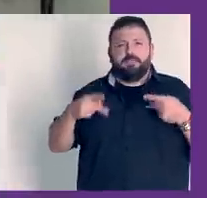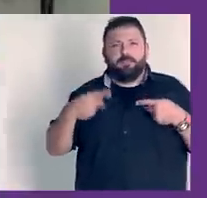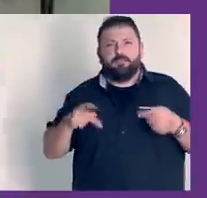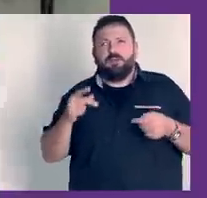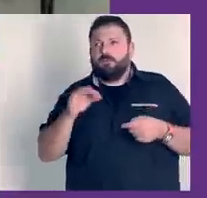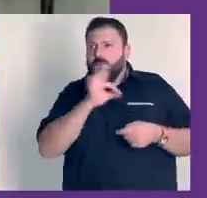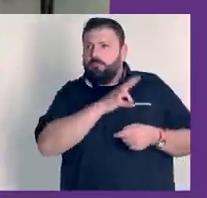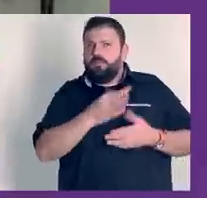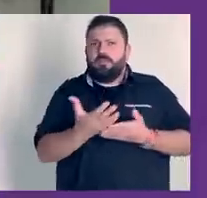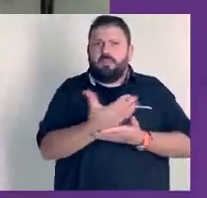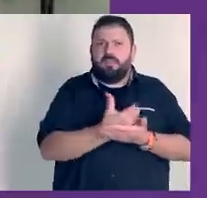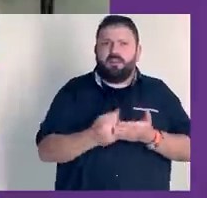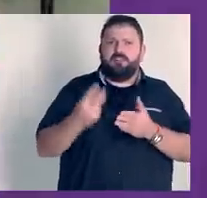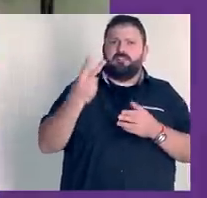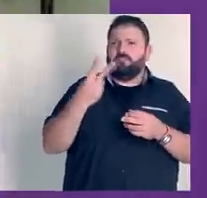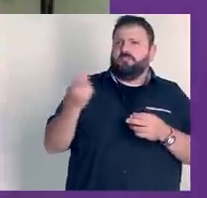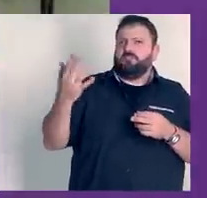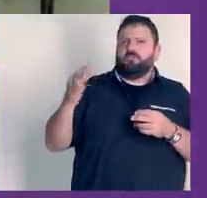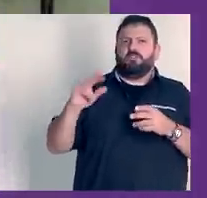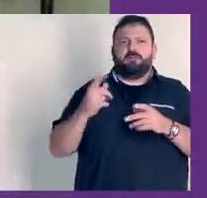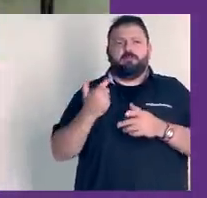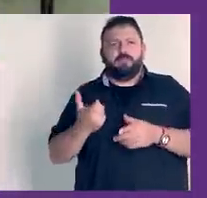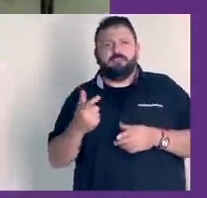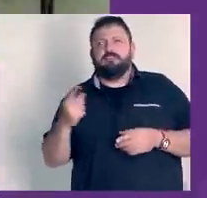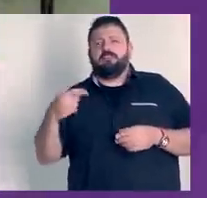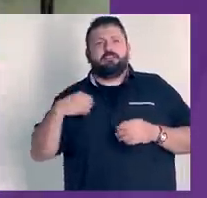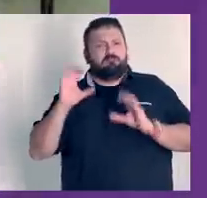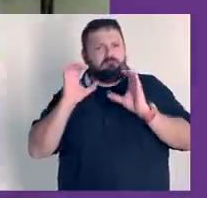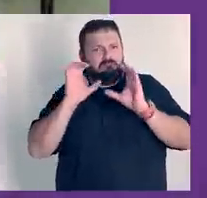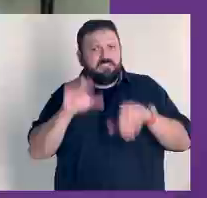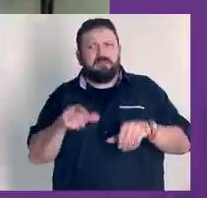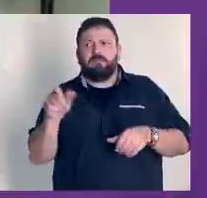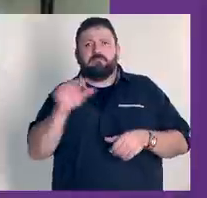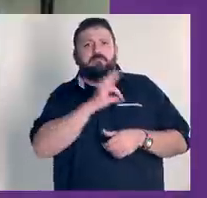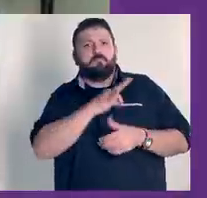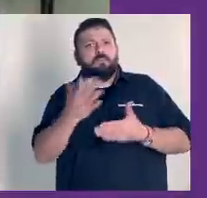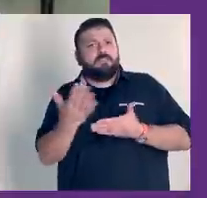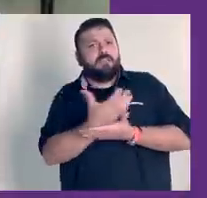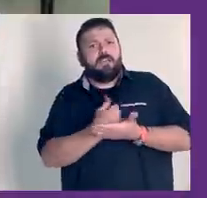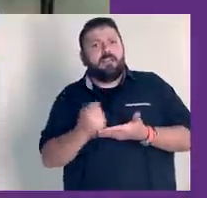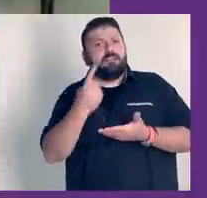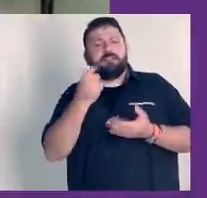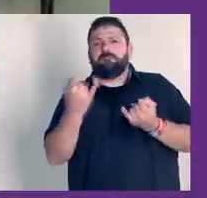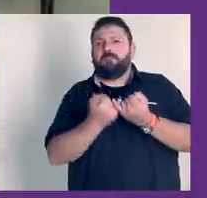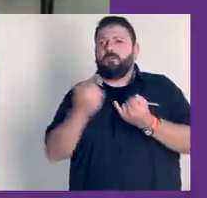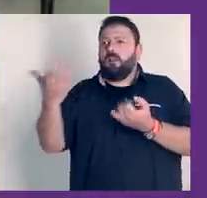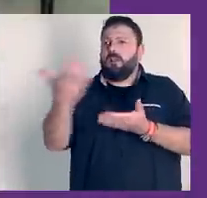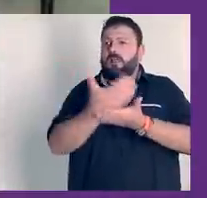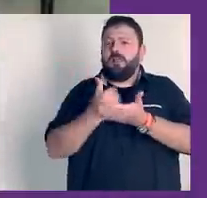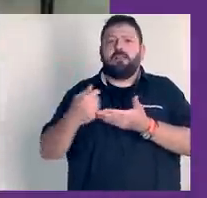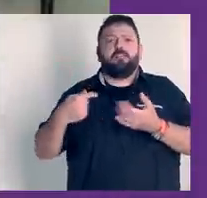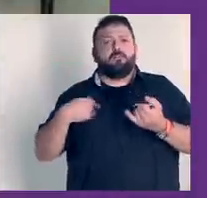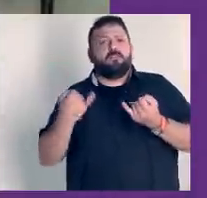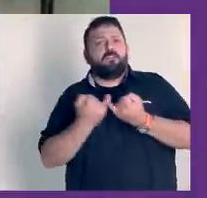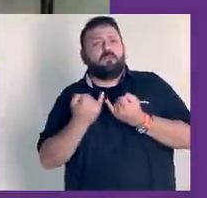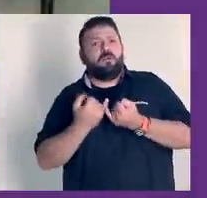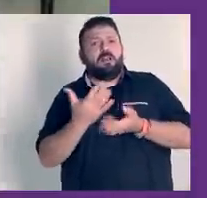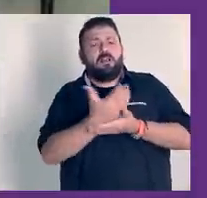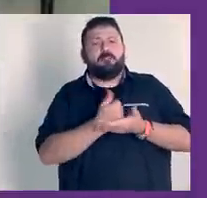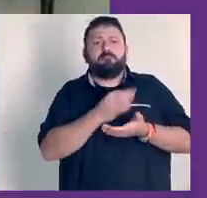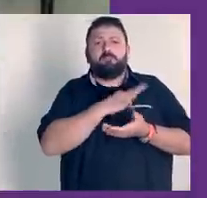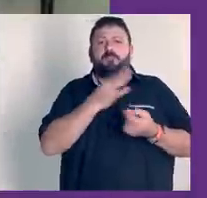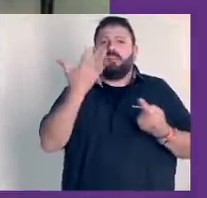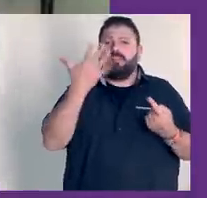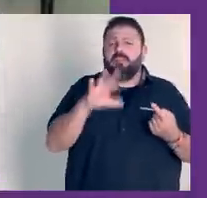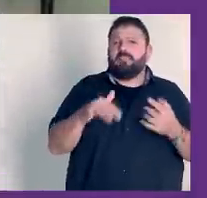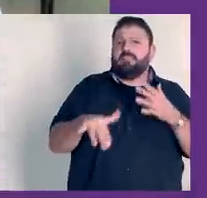se inscribe, va y entrega un producto, se gana 150 pesos, tú vas a recibir ganancias de 10 a 15 pesos, realmente